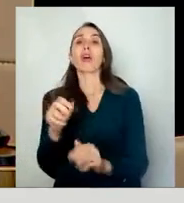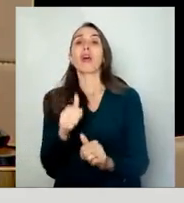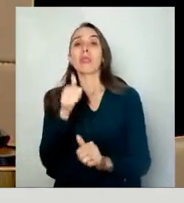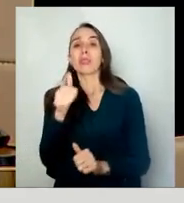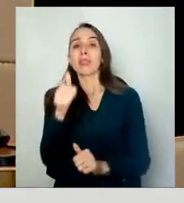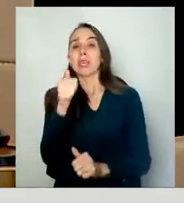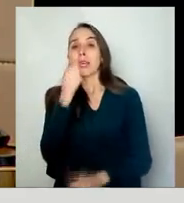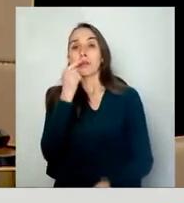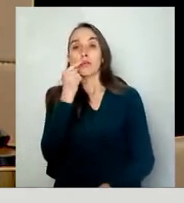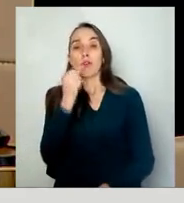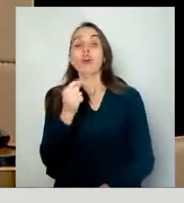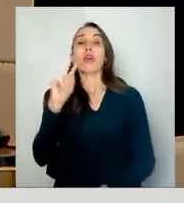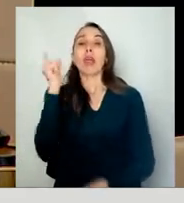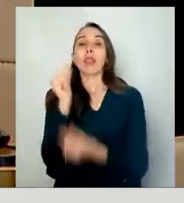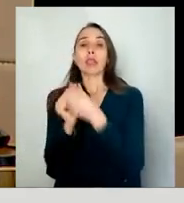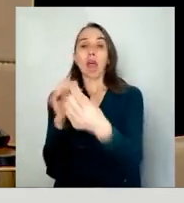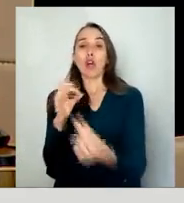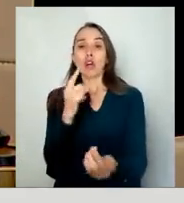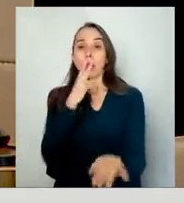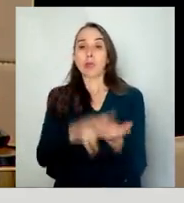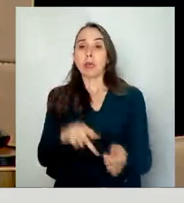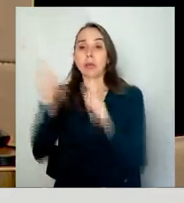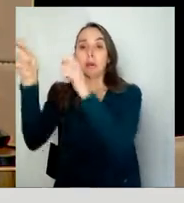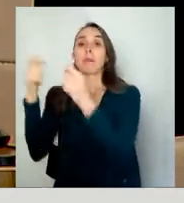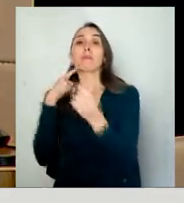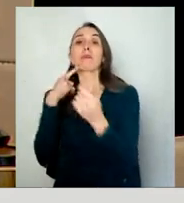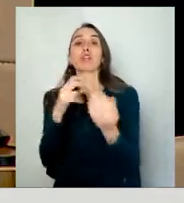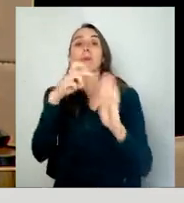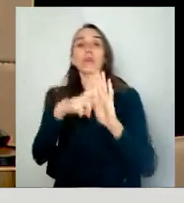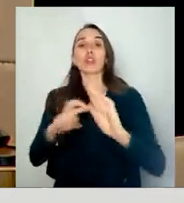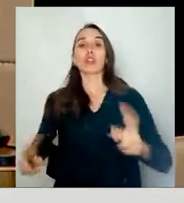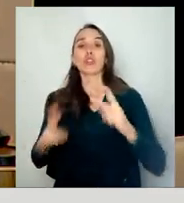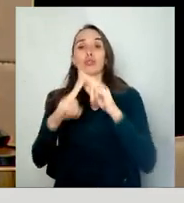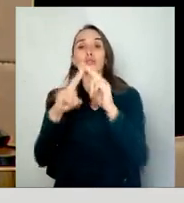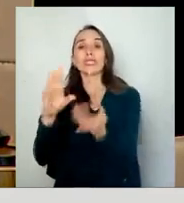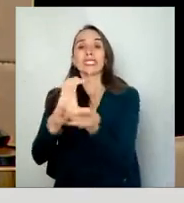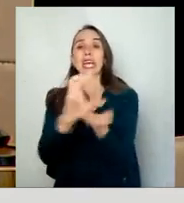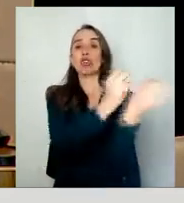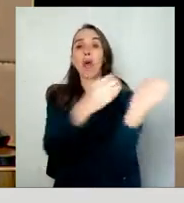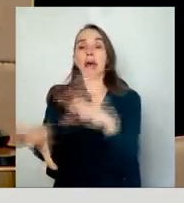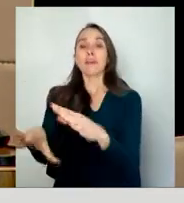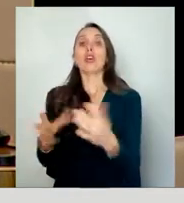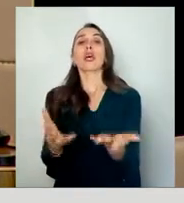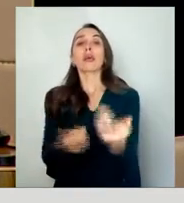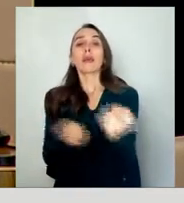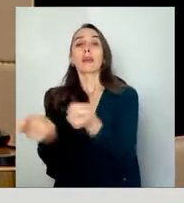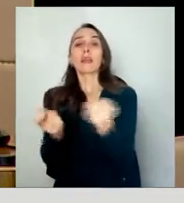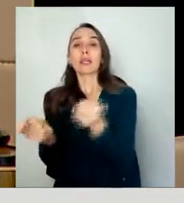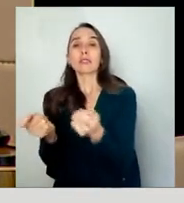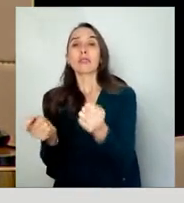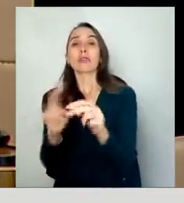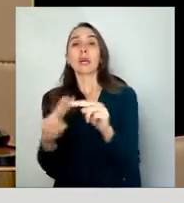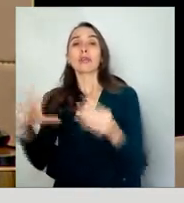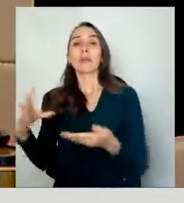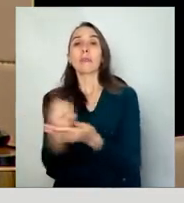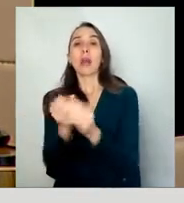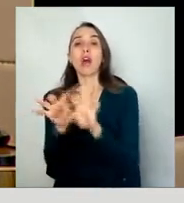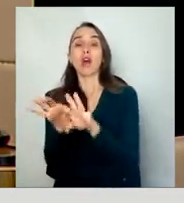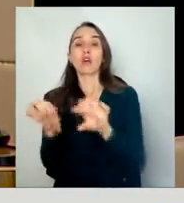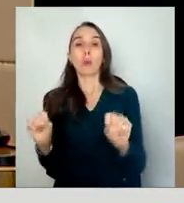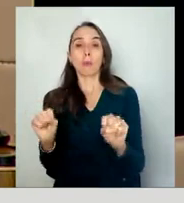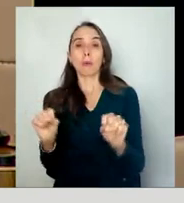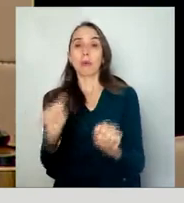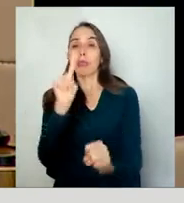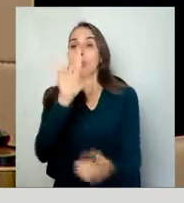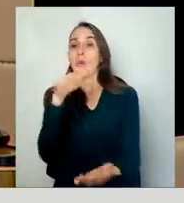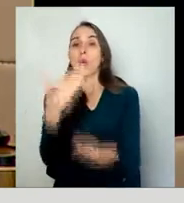para que investigue la situación de abandono el proyecto que informe las gestiones que se están realizando para concretar este compromiso y para que de una vez por